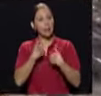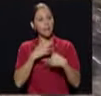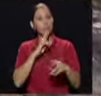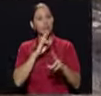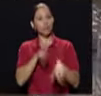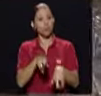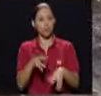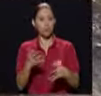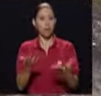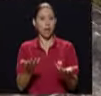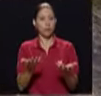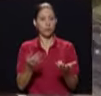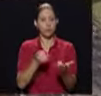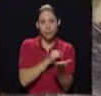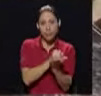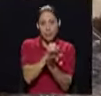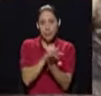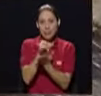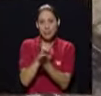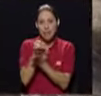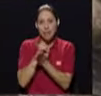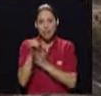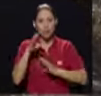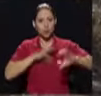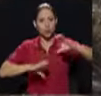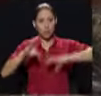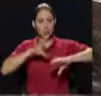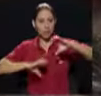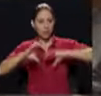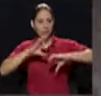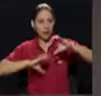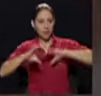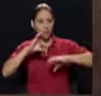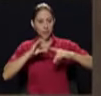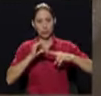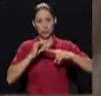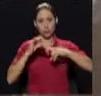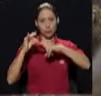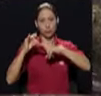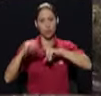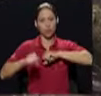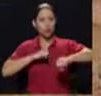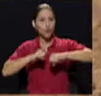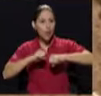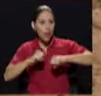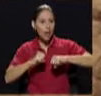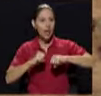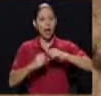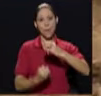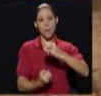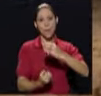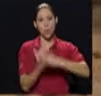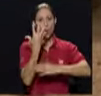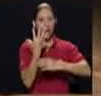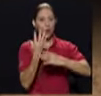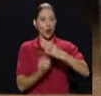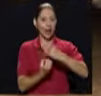resultados de investigación científica en sismología,